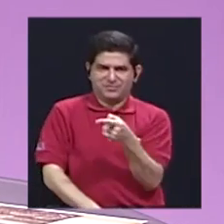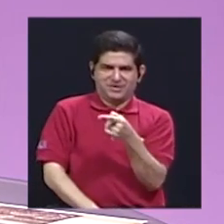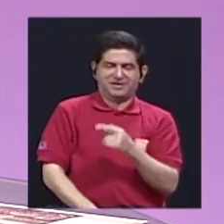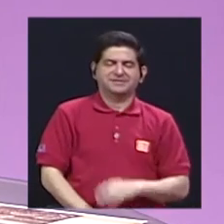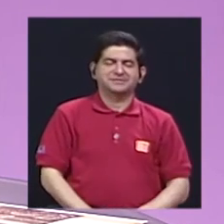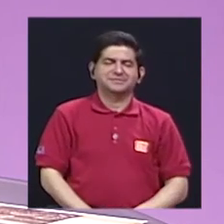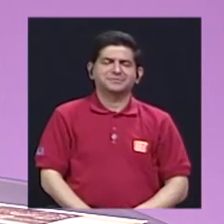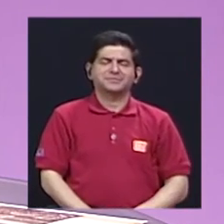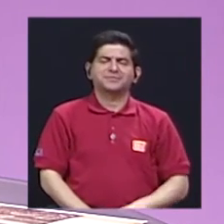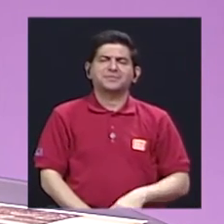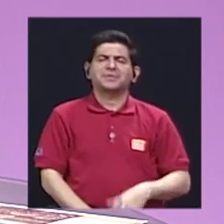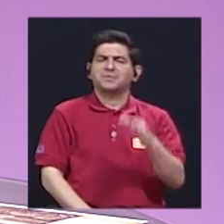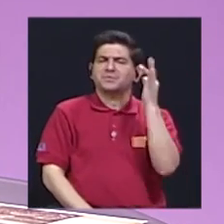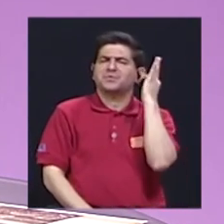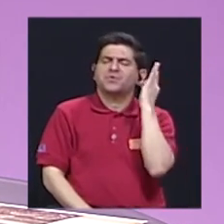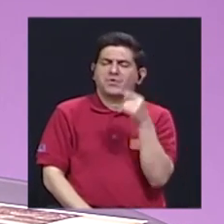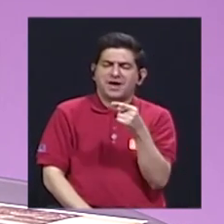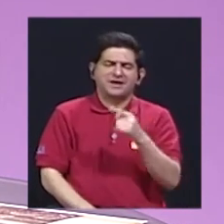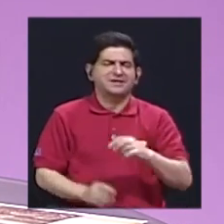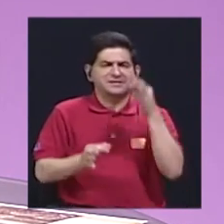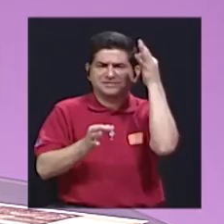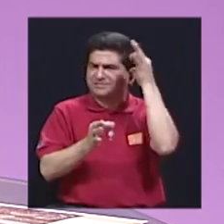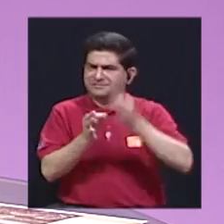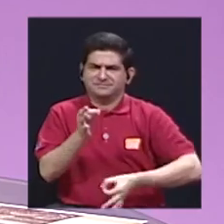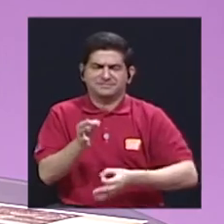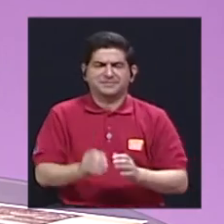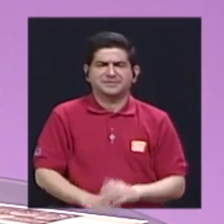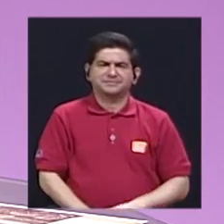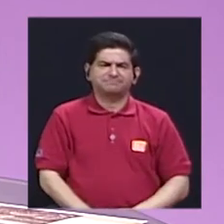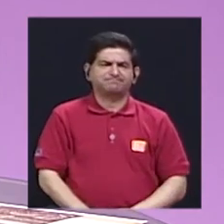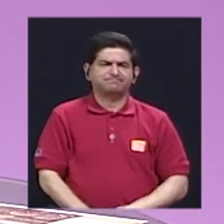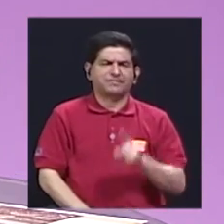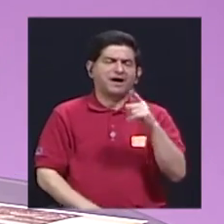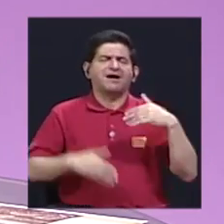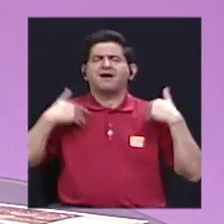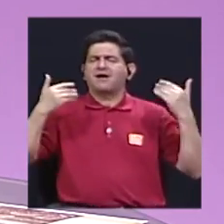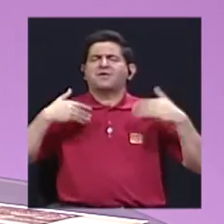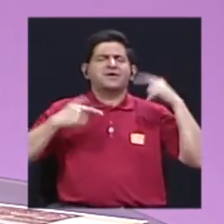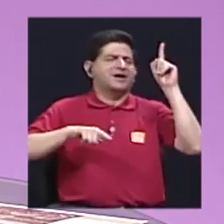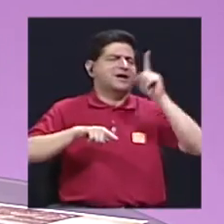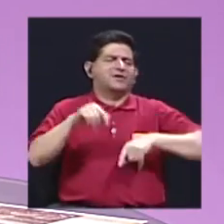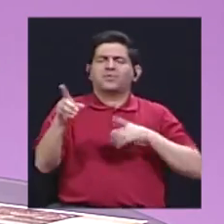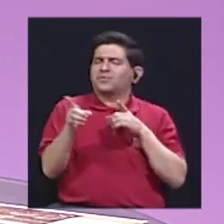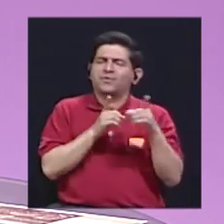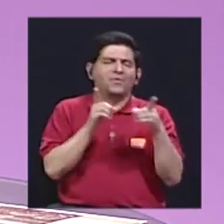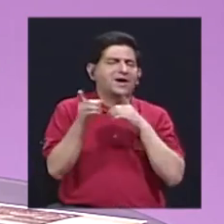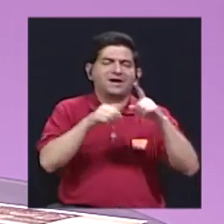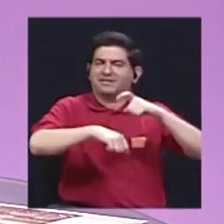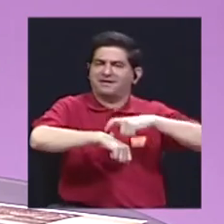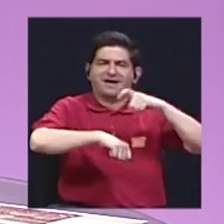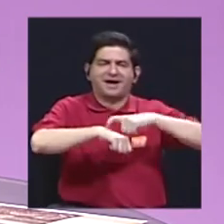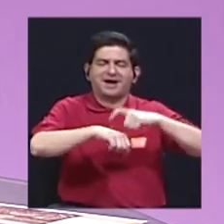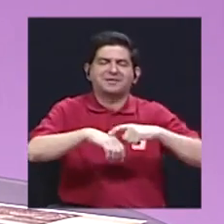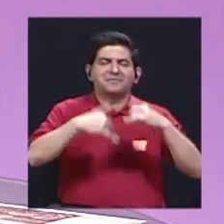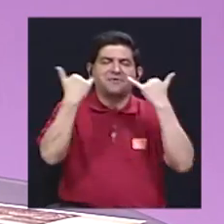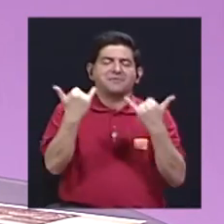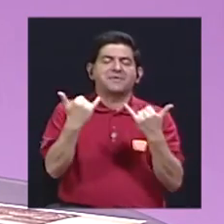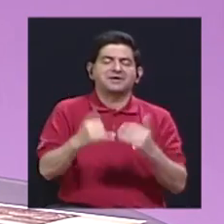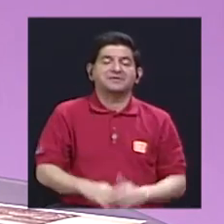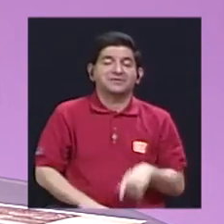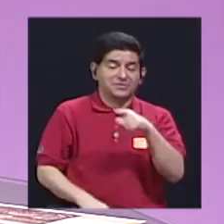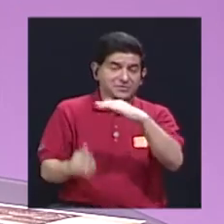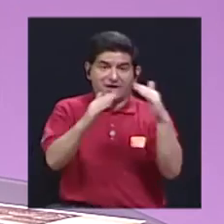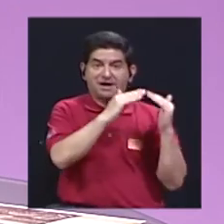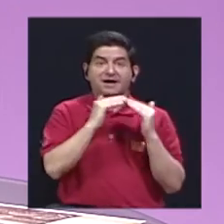las mujeres sencillamente es una felicidad indescriptible en el momento en que llegan a ese